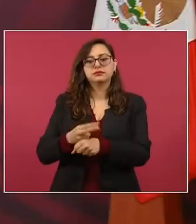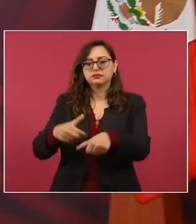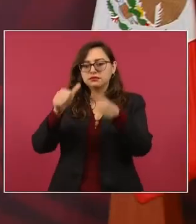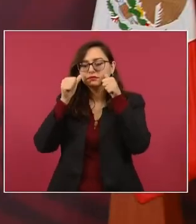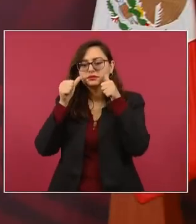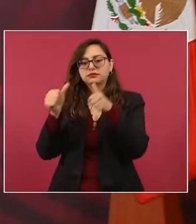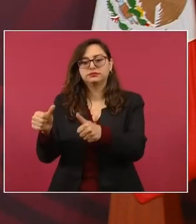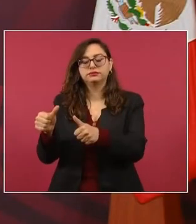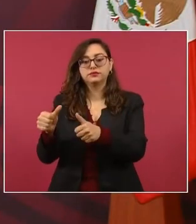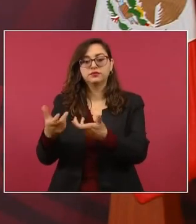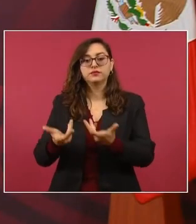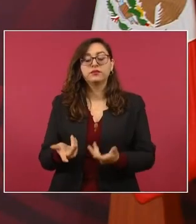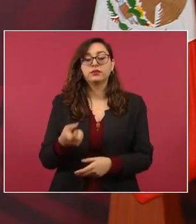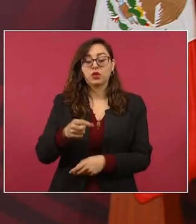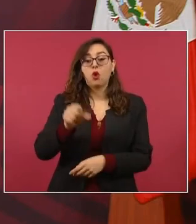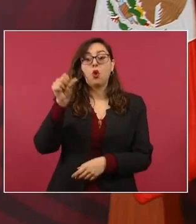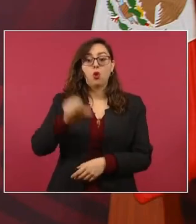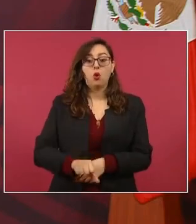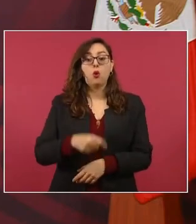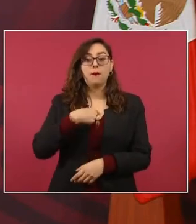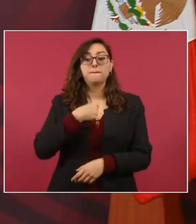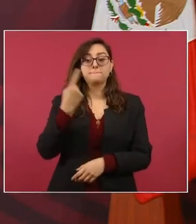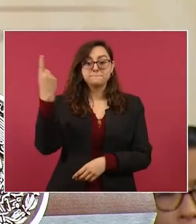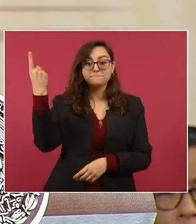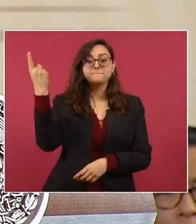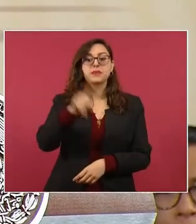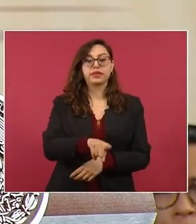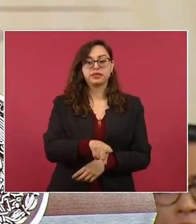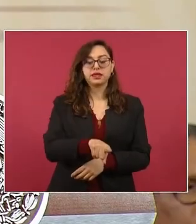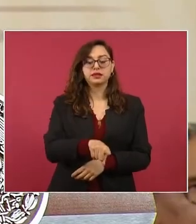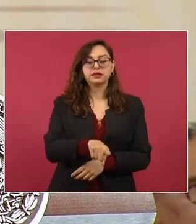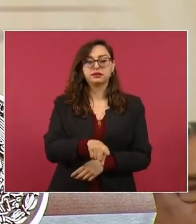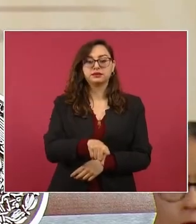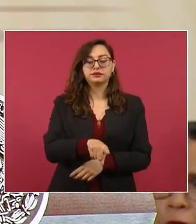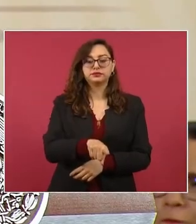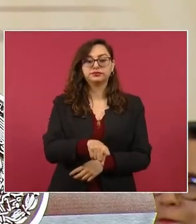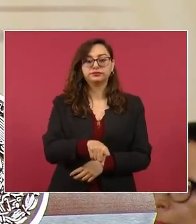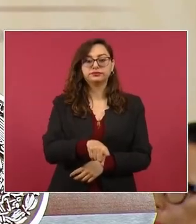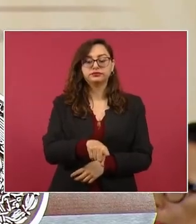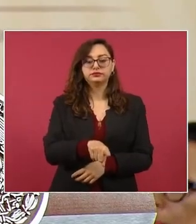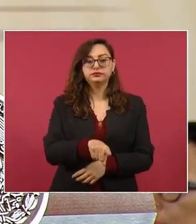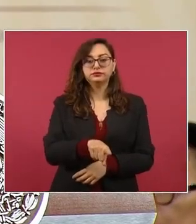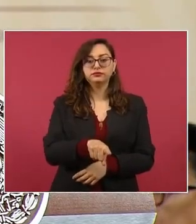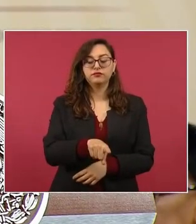ordenamos una investigación para ver si